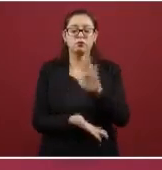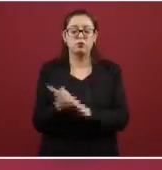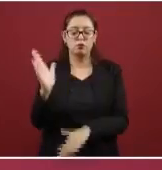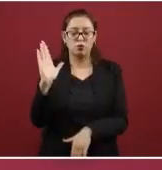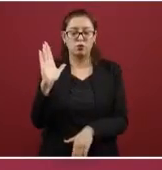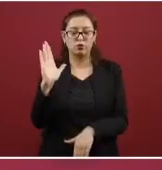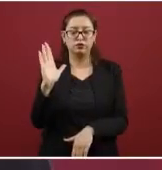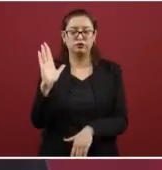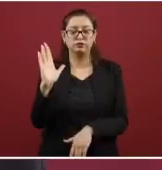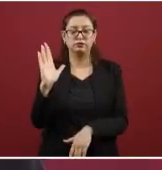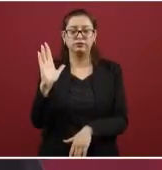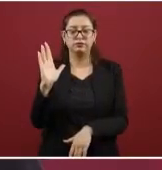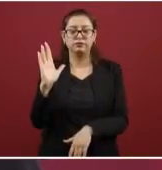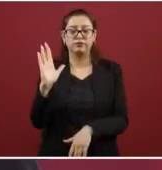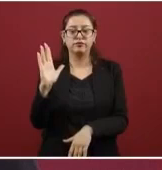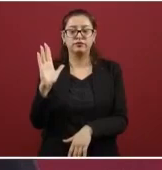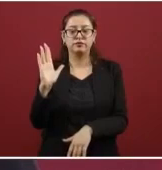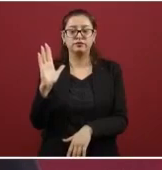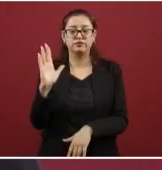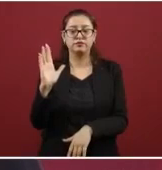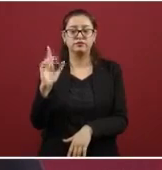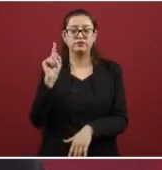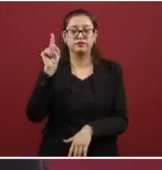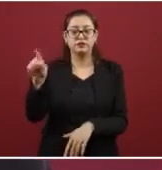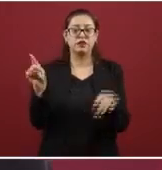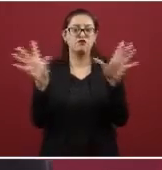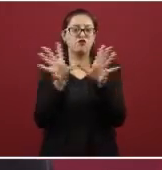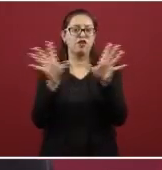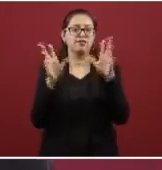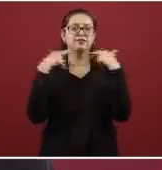voy a estar en la reunión del Infonavit.